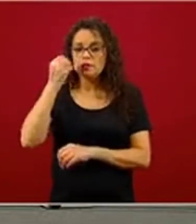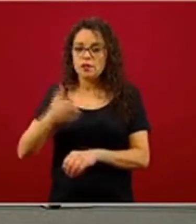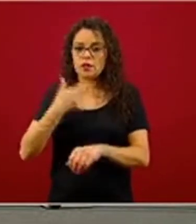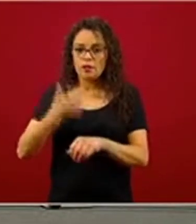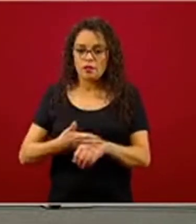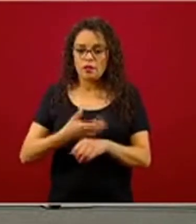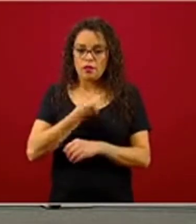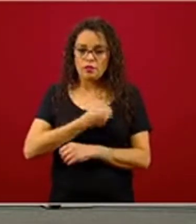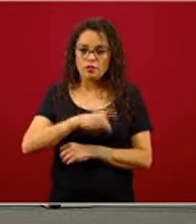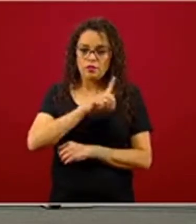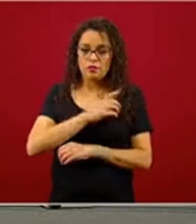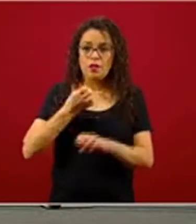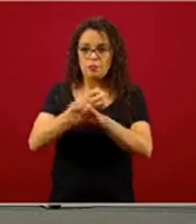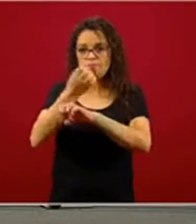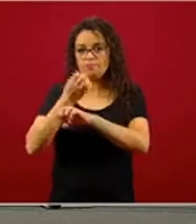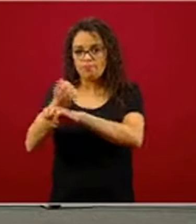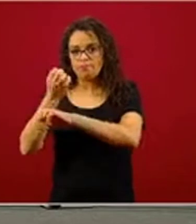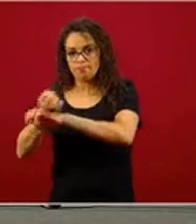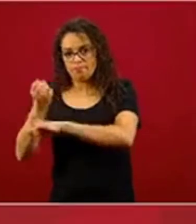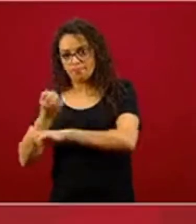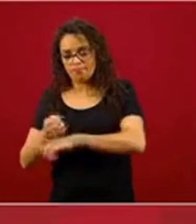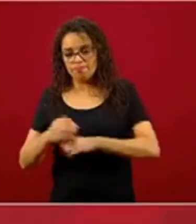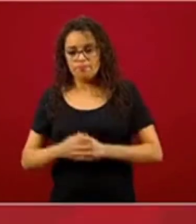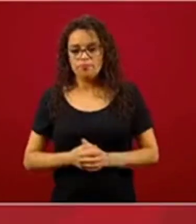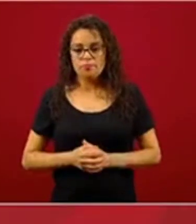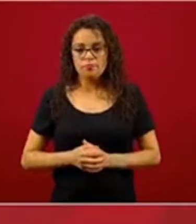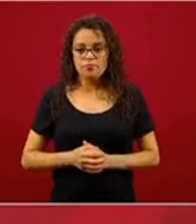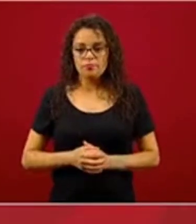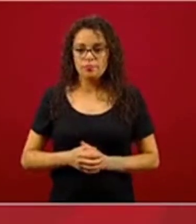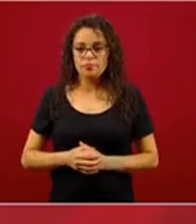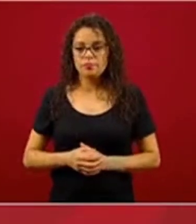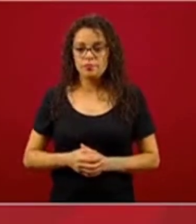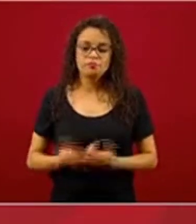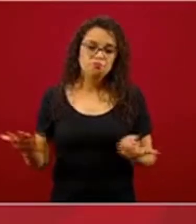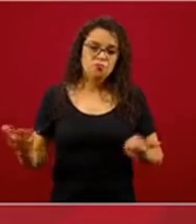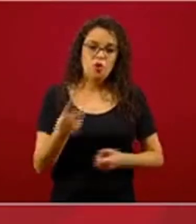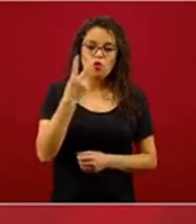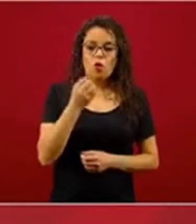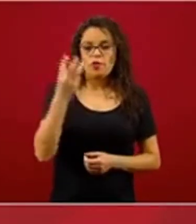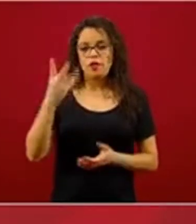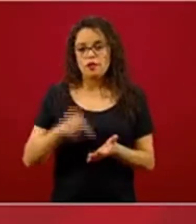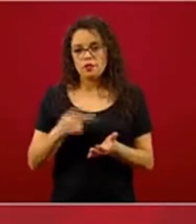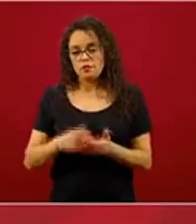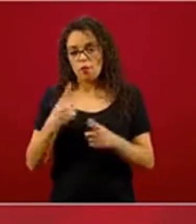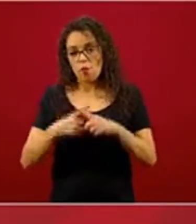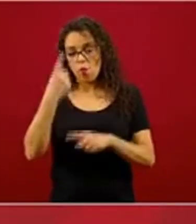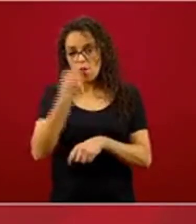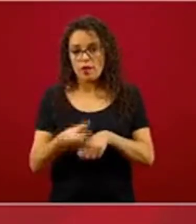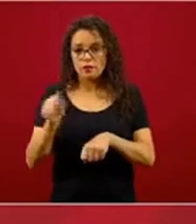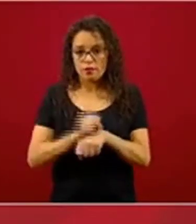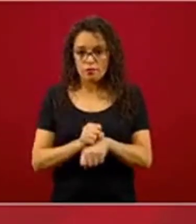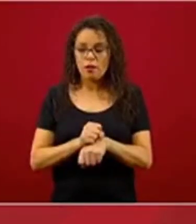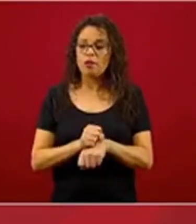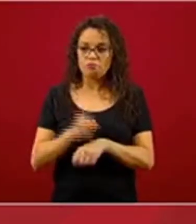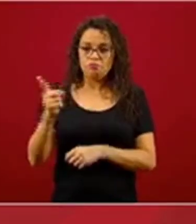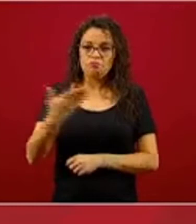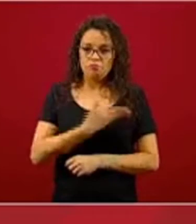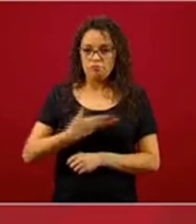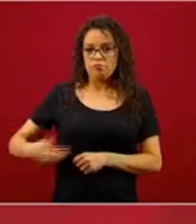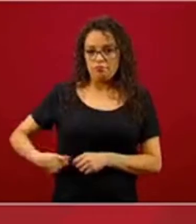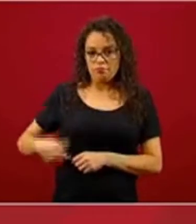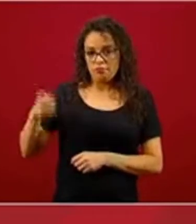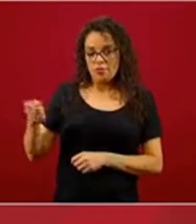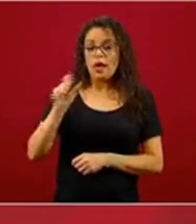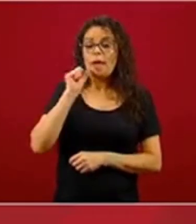estatales, y tenemos la que 2 o 3 veces a la semana con el presidente y el propio grupo de